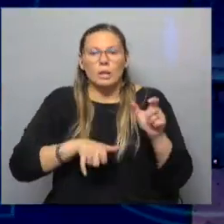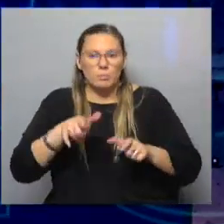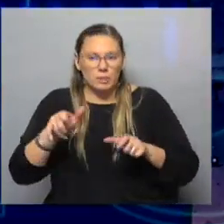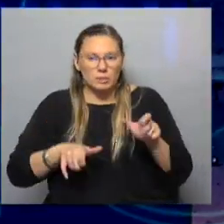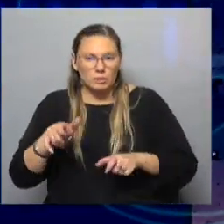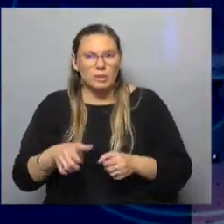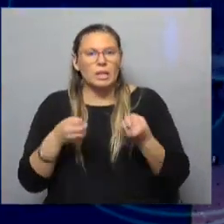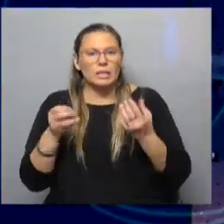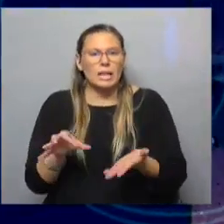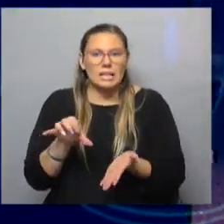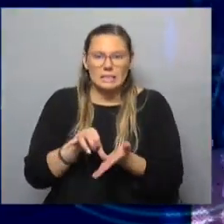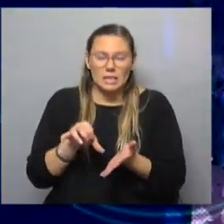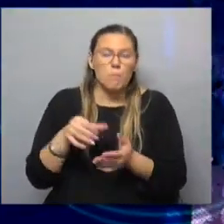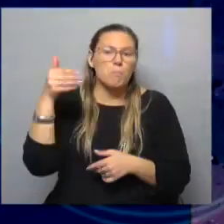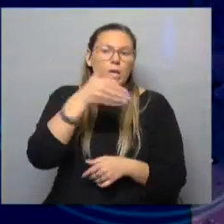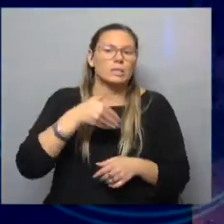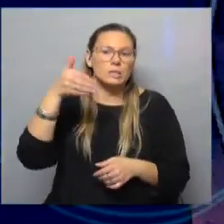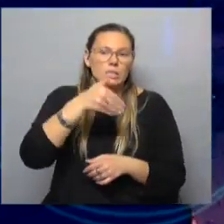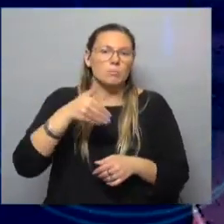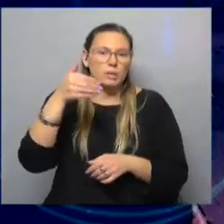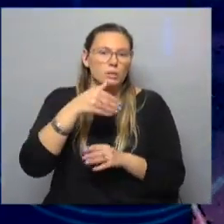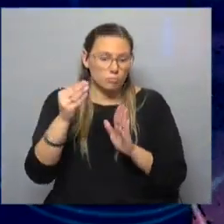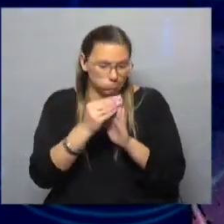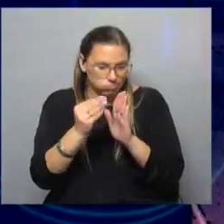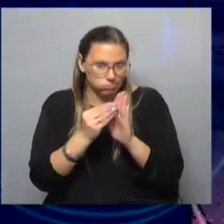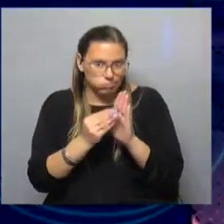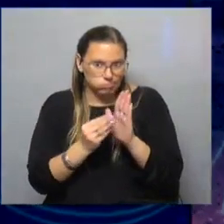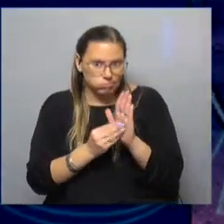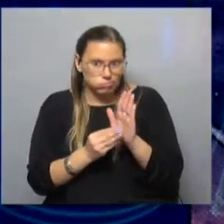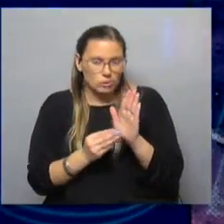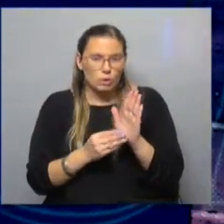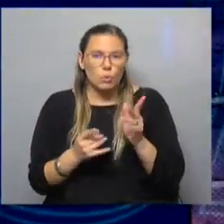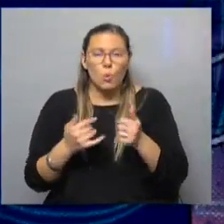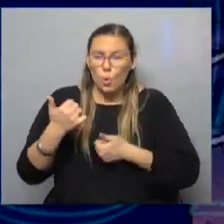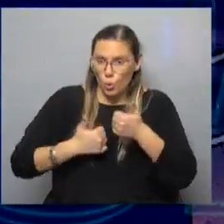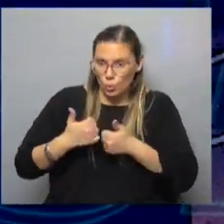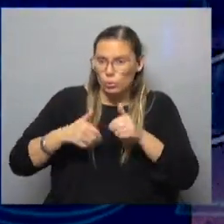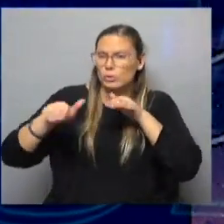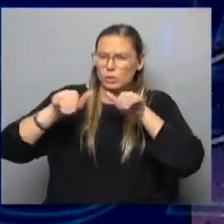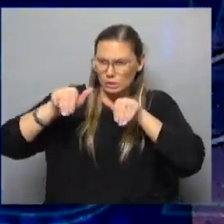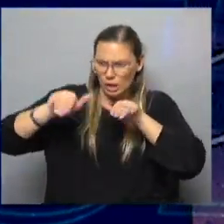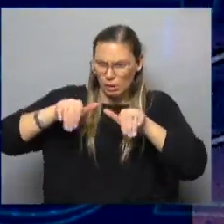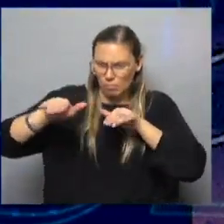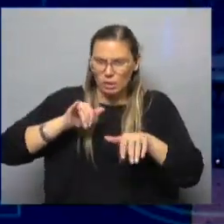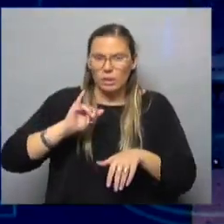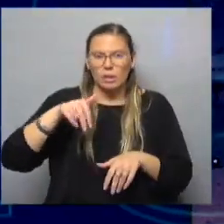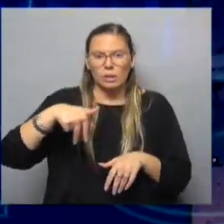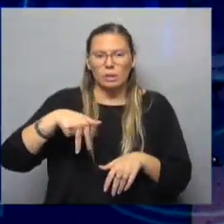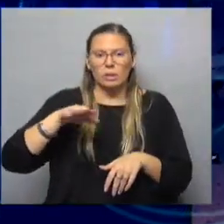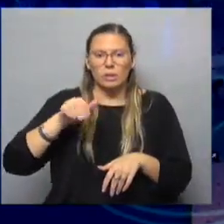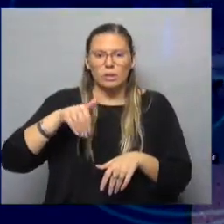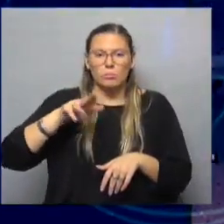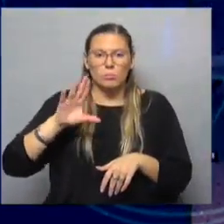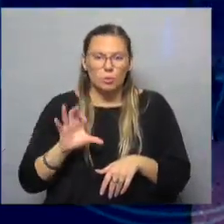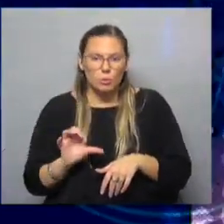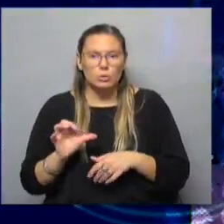el sistema de participación para entrar en la grilla, ¿no? Fue como un concurso, un llamado de Inmus. Contame cómo era eso